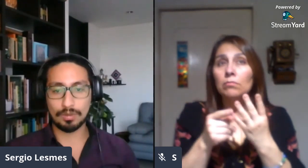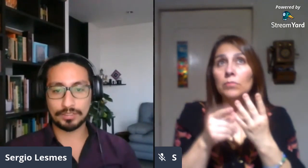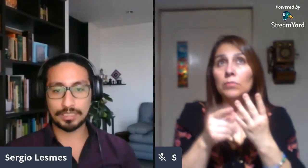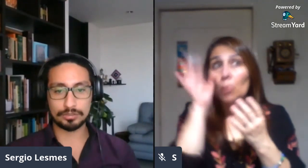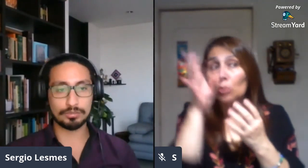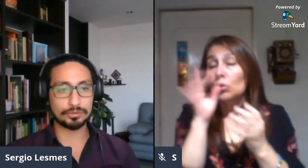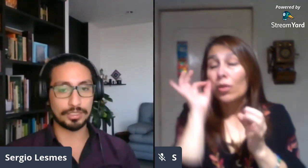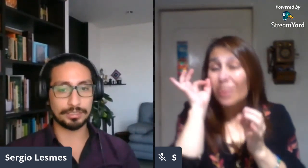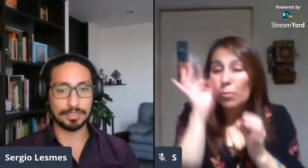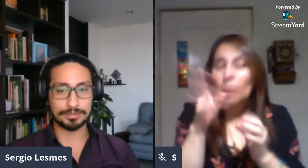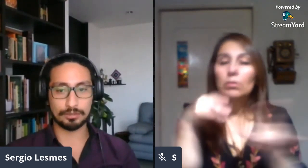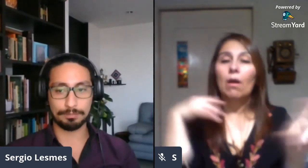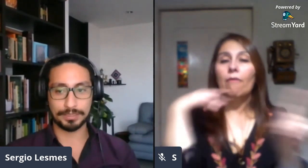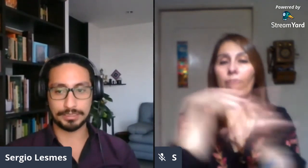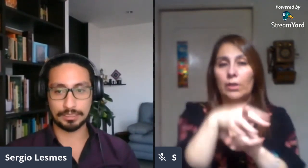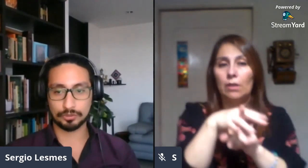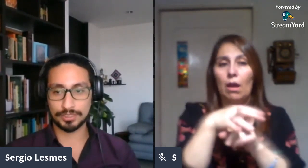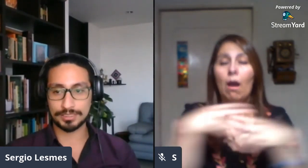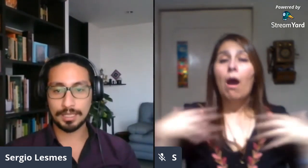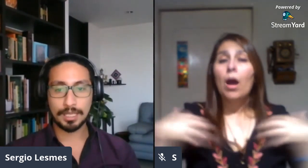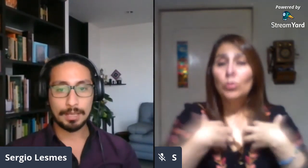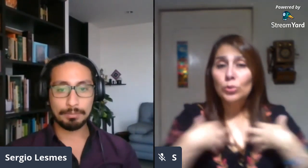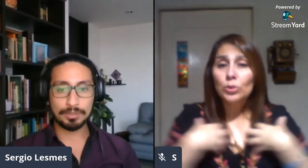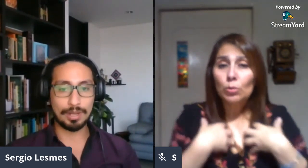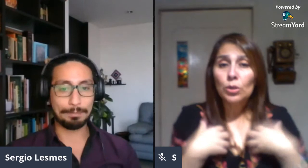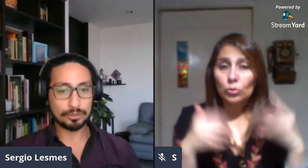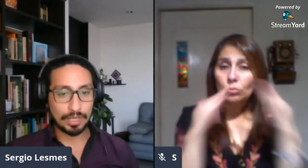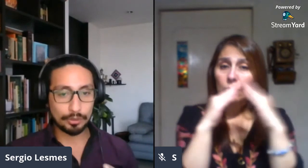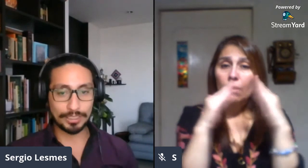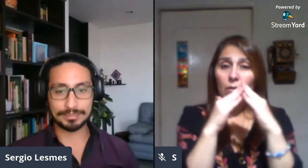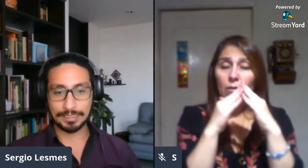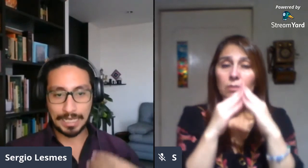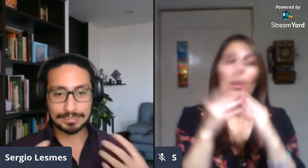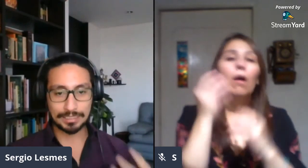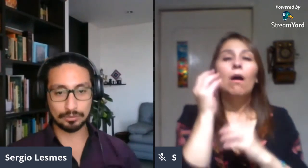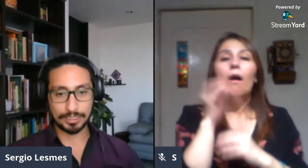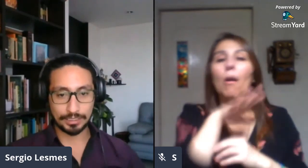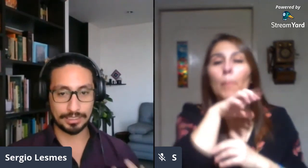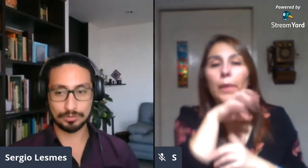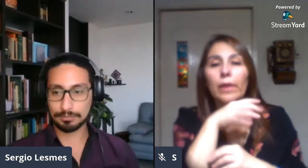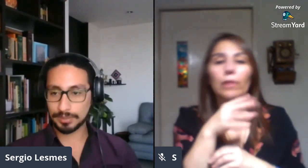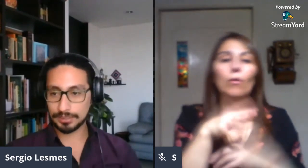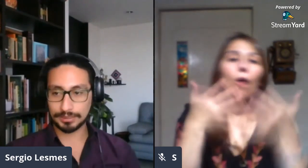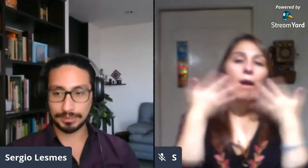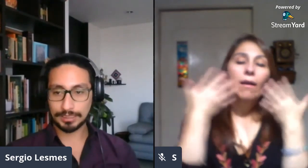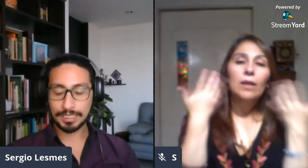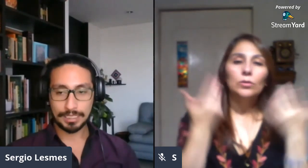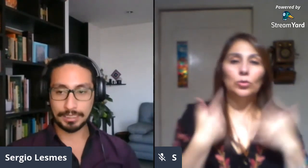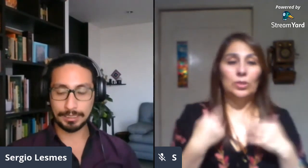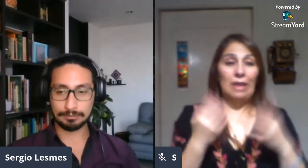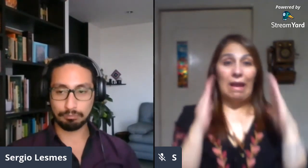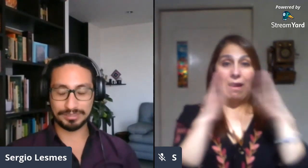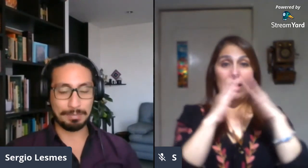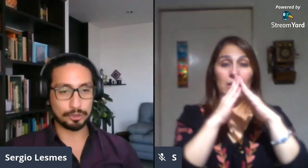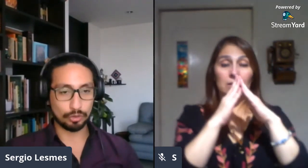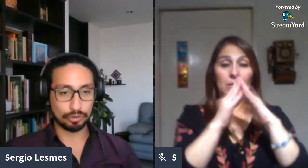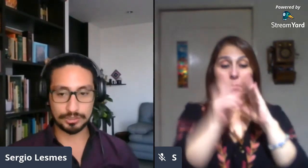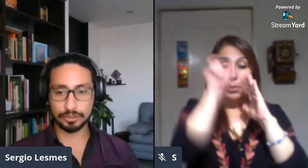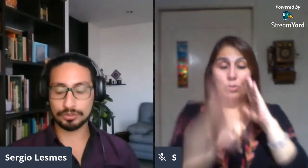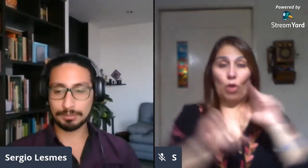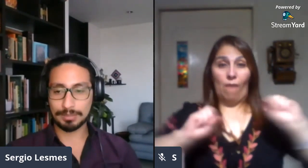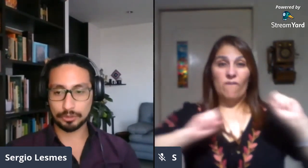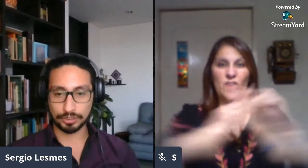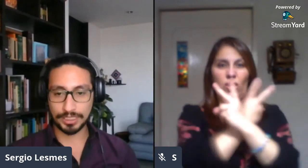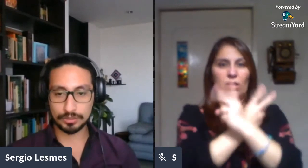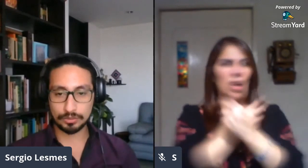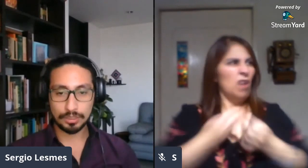cómo ha afectado eso a nuestros animales de compañía. Entonces, pues, una persona violenta en casa lo que genera es un ambiente de mayor tensión,